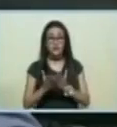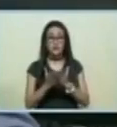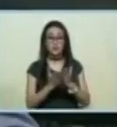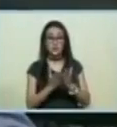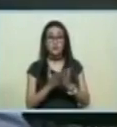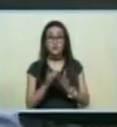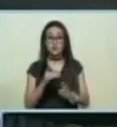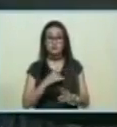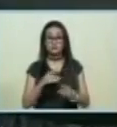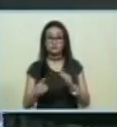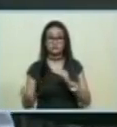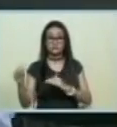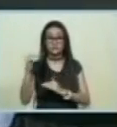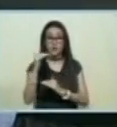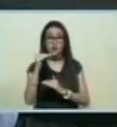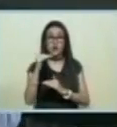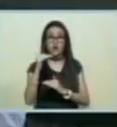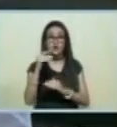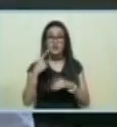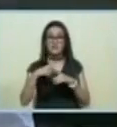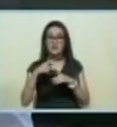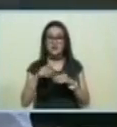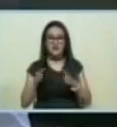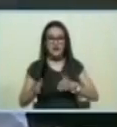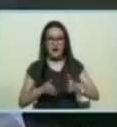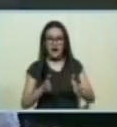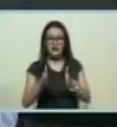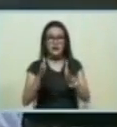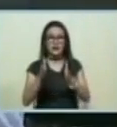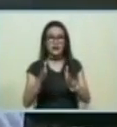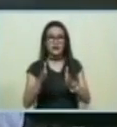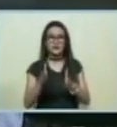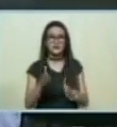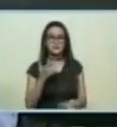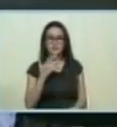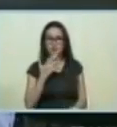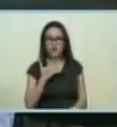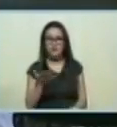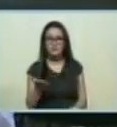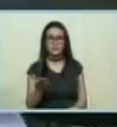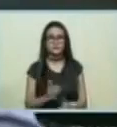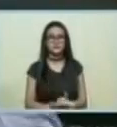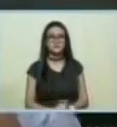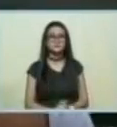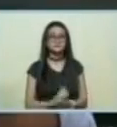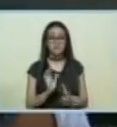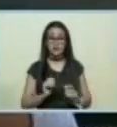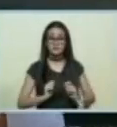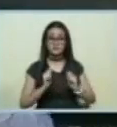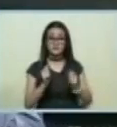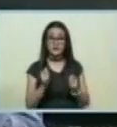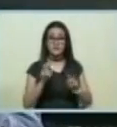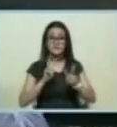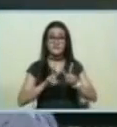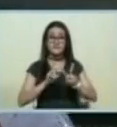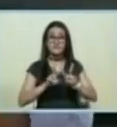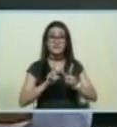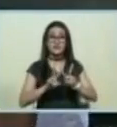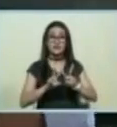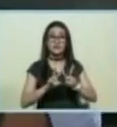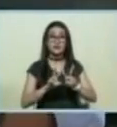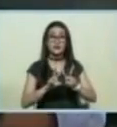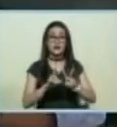nivel, con distintas carreras que ya estamos caracterizando, y le pongo un ejemplo, ya estamos haciendo entrega al Ministerio de Vivienda, por